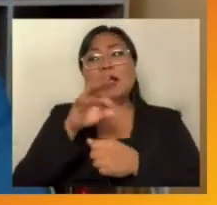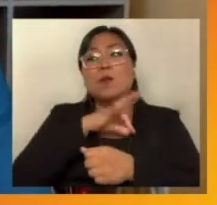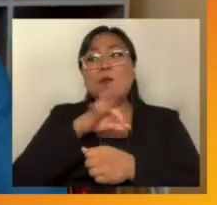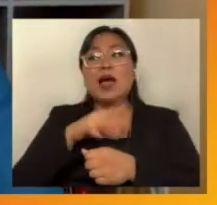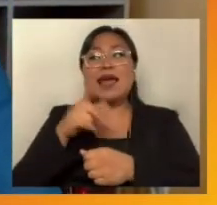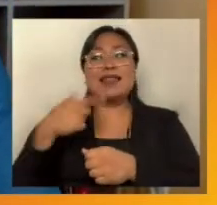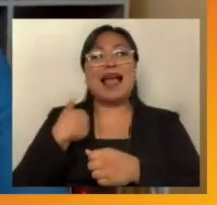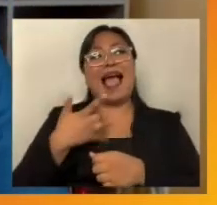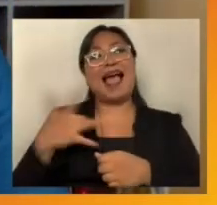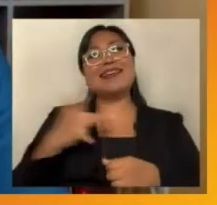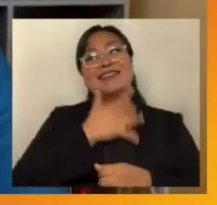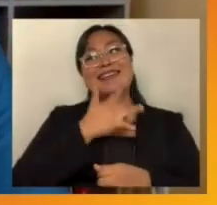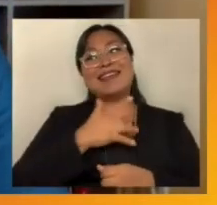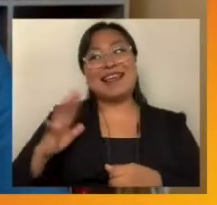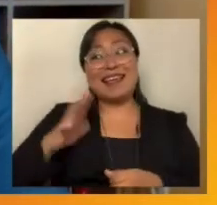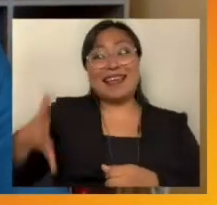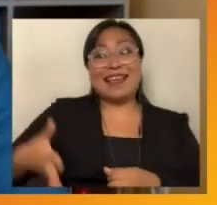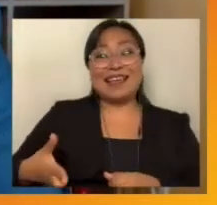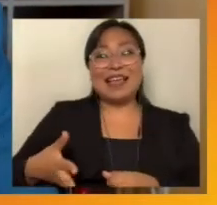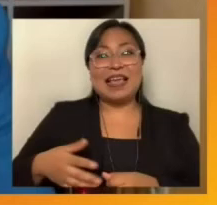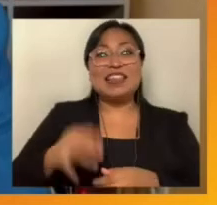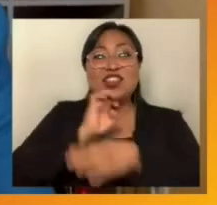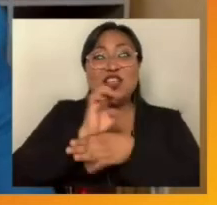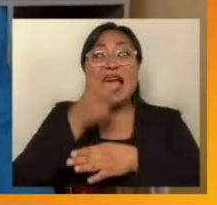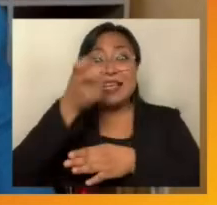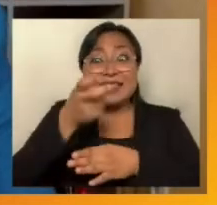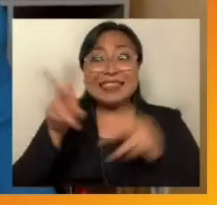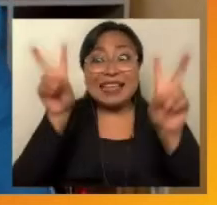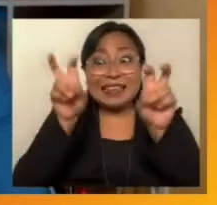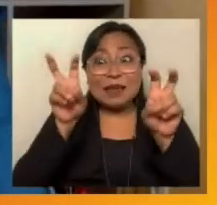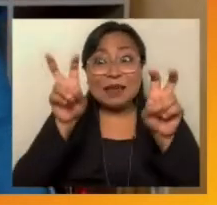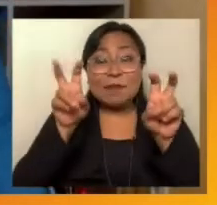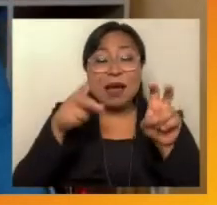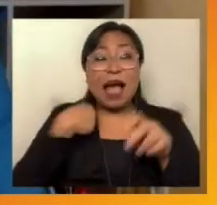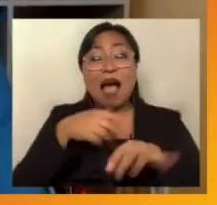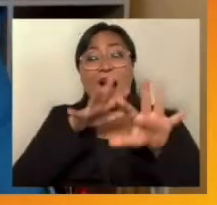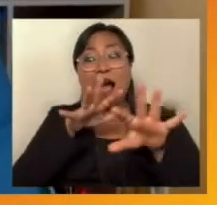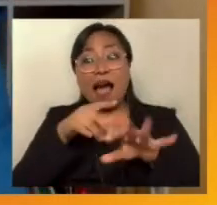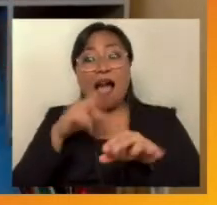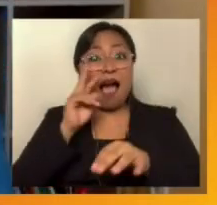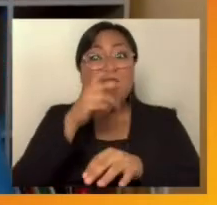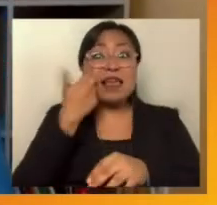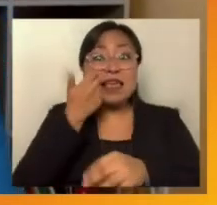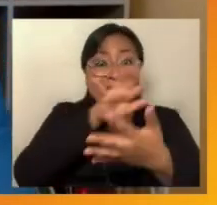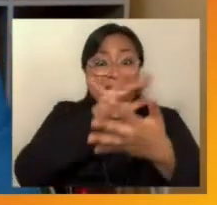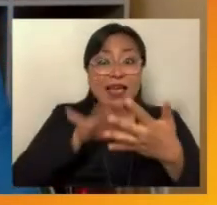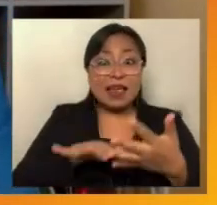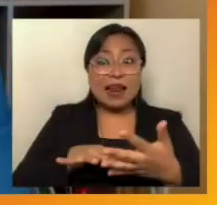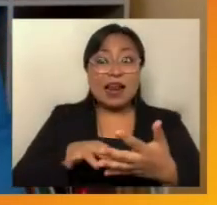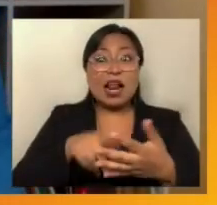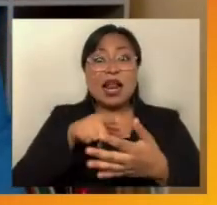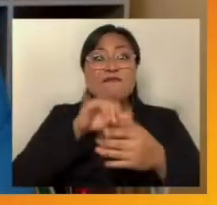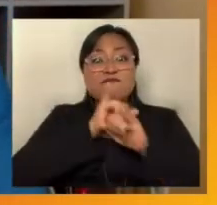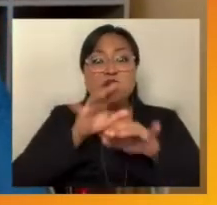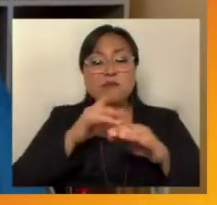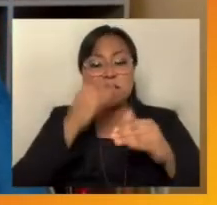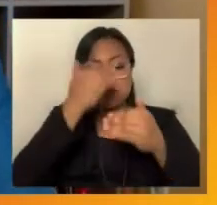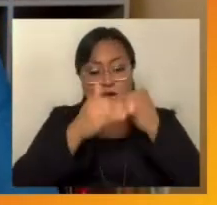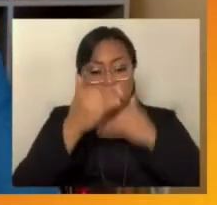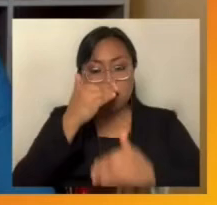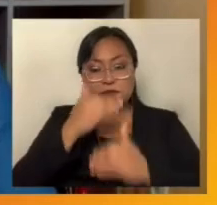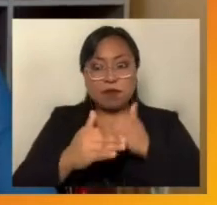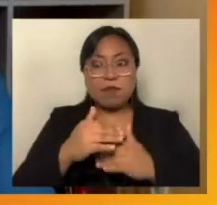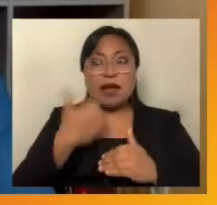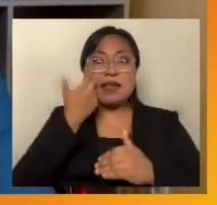tan llamativos. Y esos son los titulares y los contenidos que tú tienes que